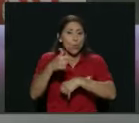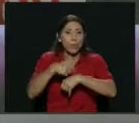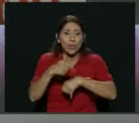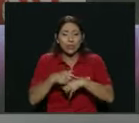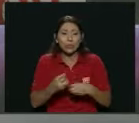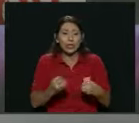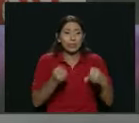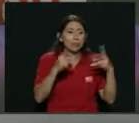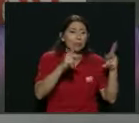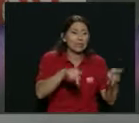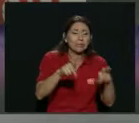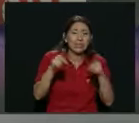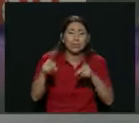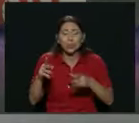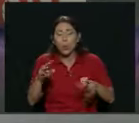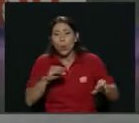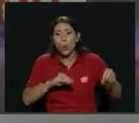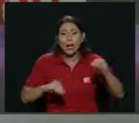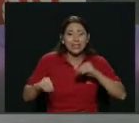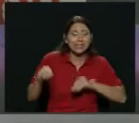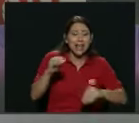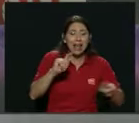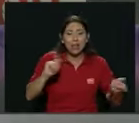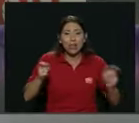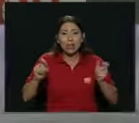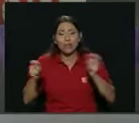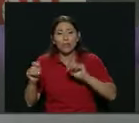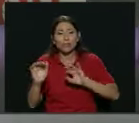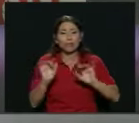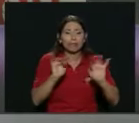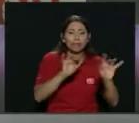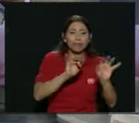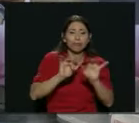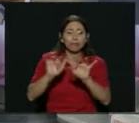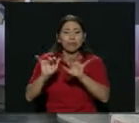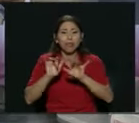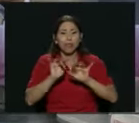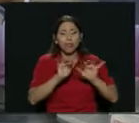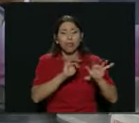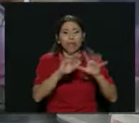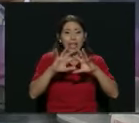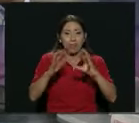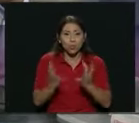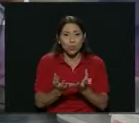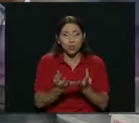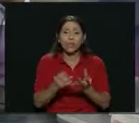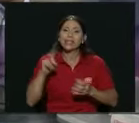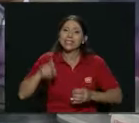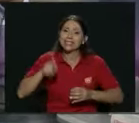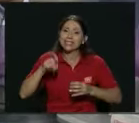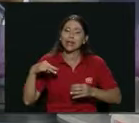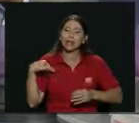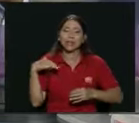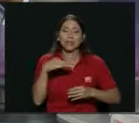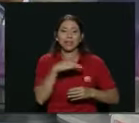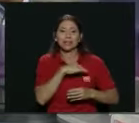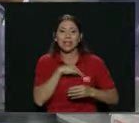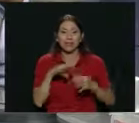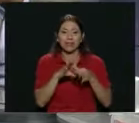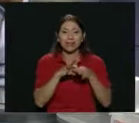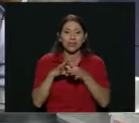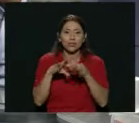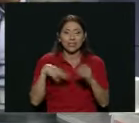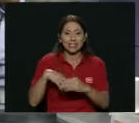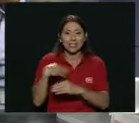de repoblación y de movimiento de personas en el mundo. Entonces es necesario que el Ministerio de Relaciones